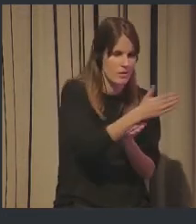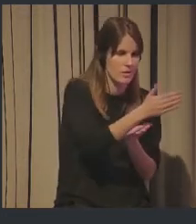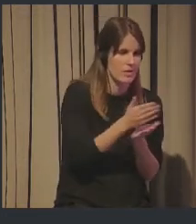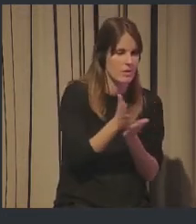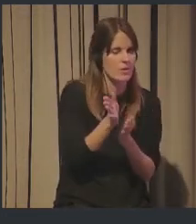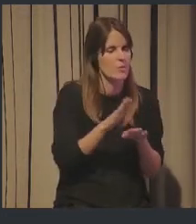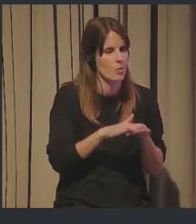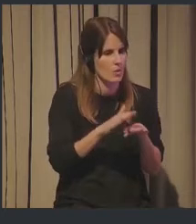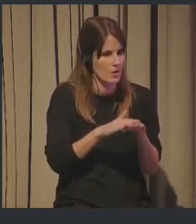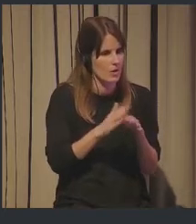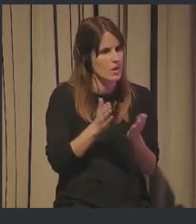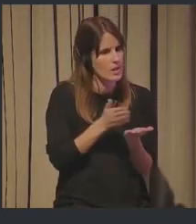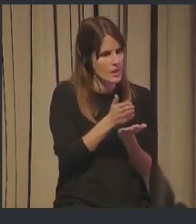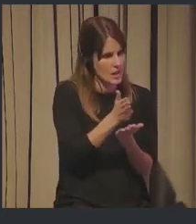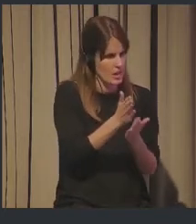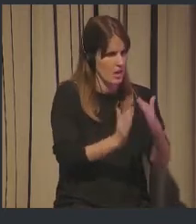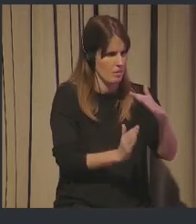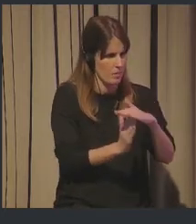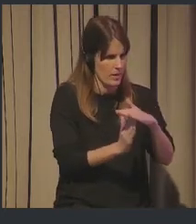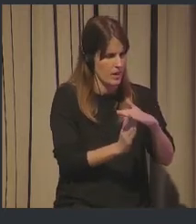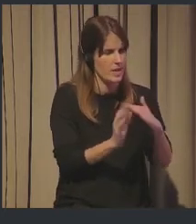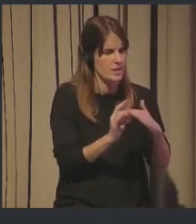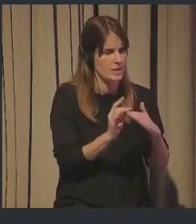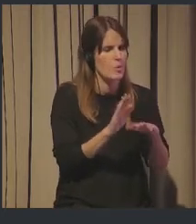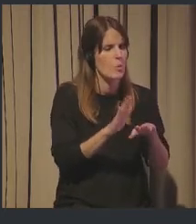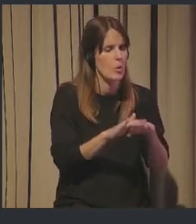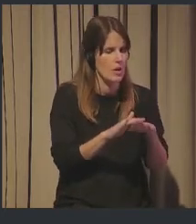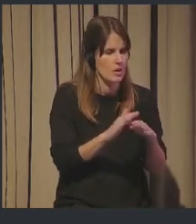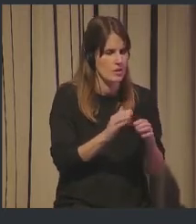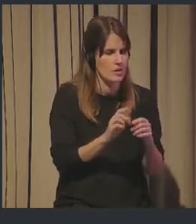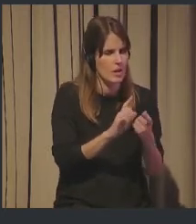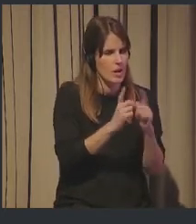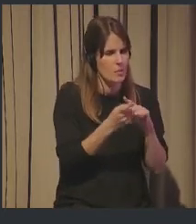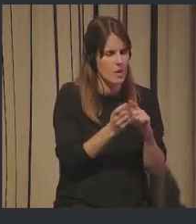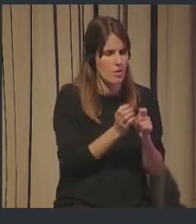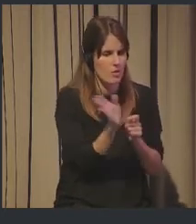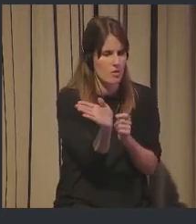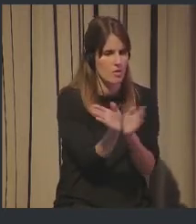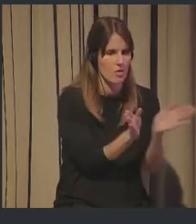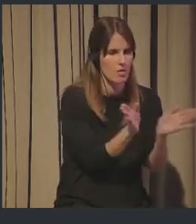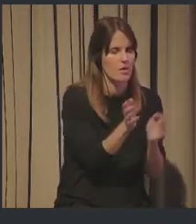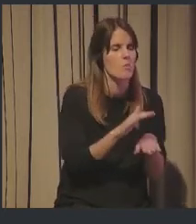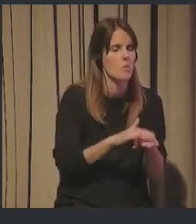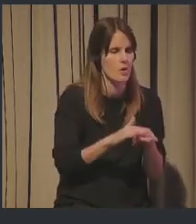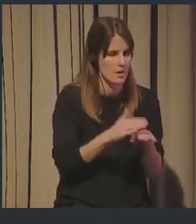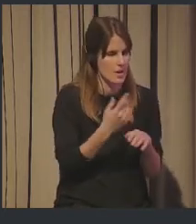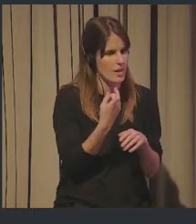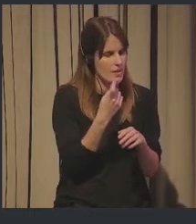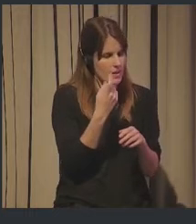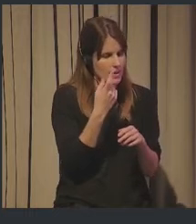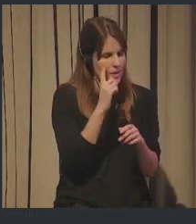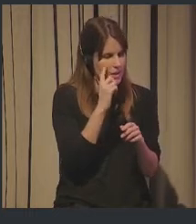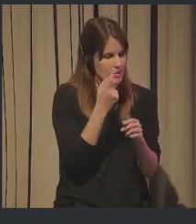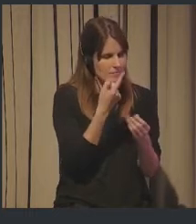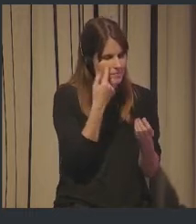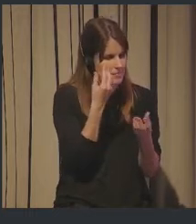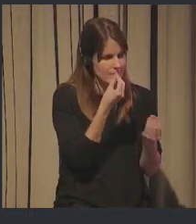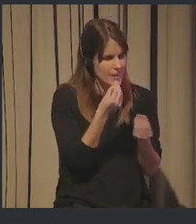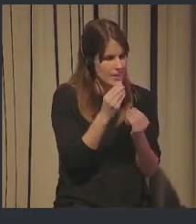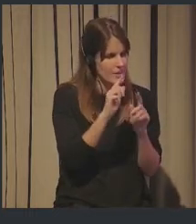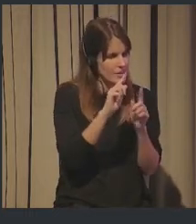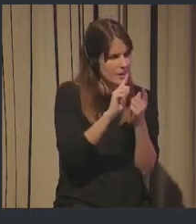esa tendencia puede parar, pero ¿por qué? ¿Por qué podría cambiar? Y entonces tienes que analizar las señales débiles, tienes que